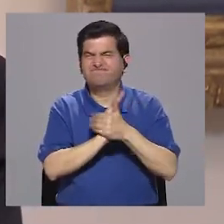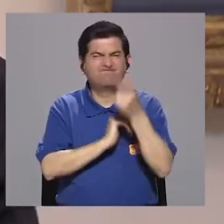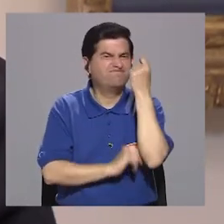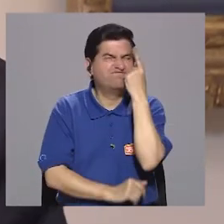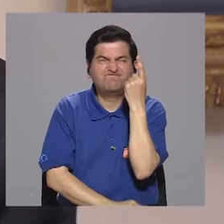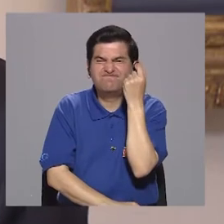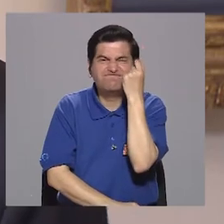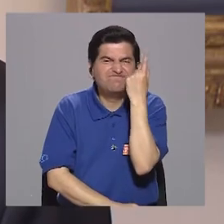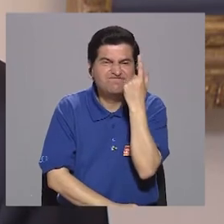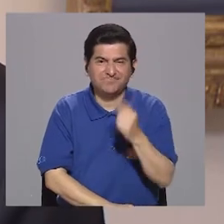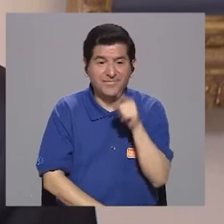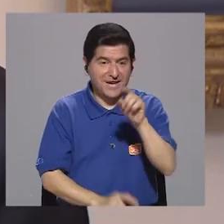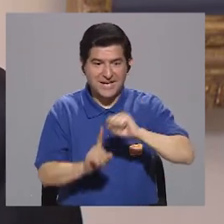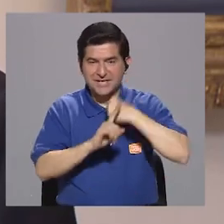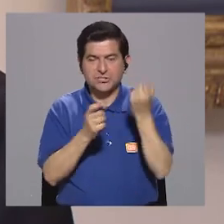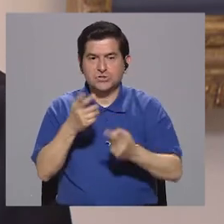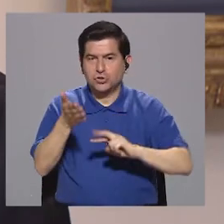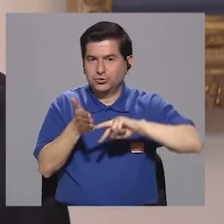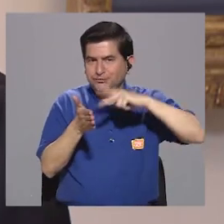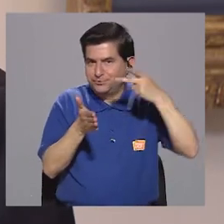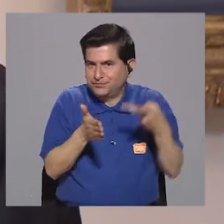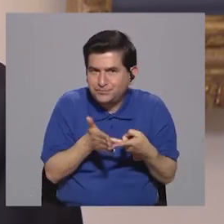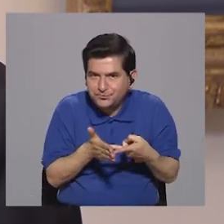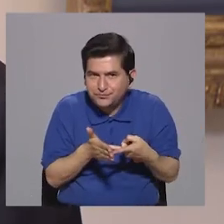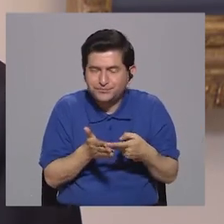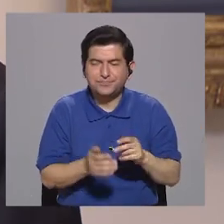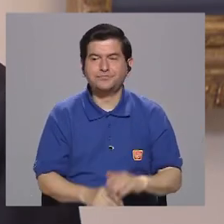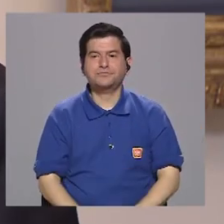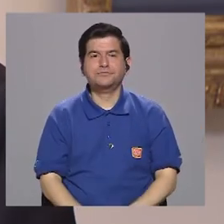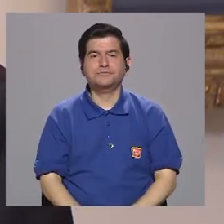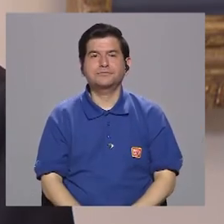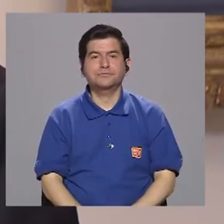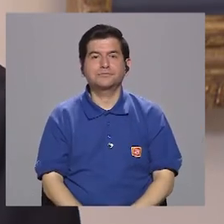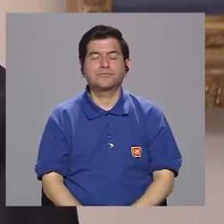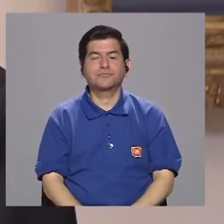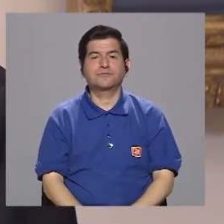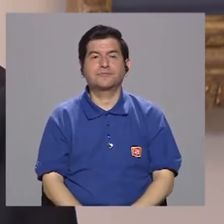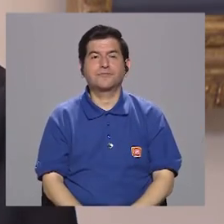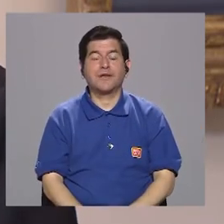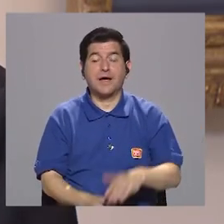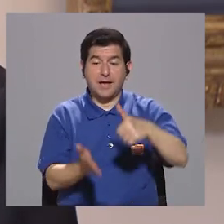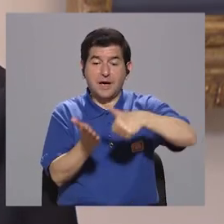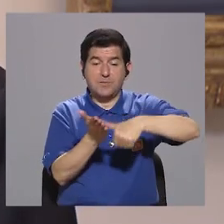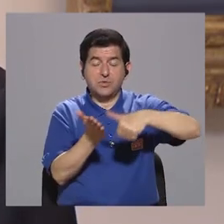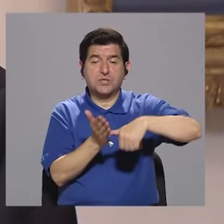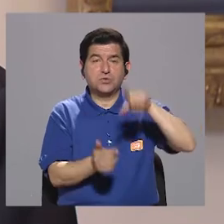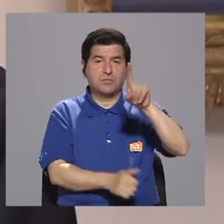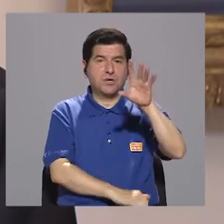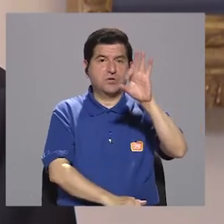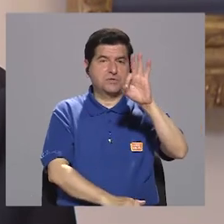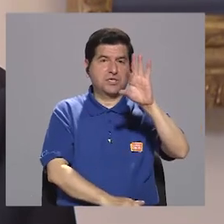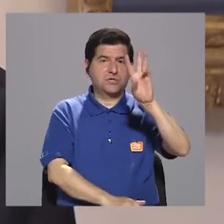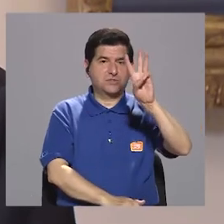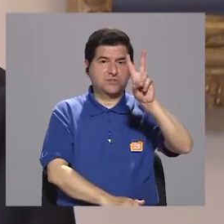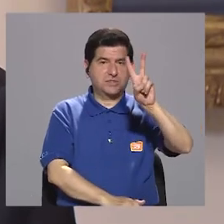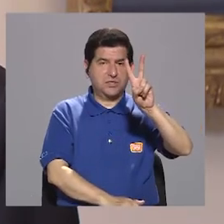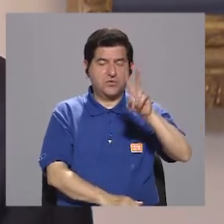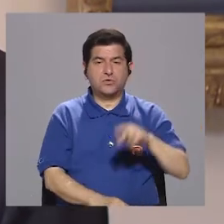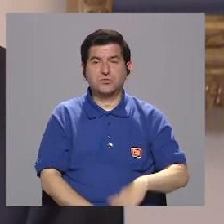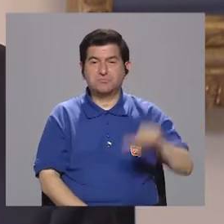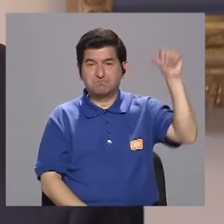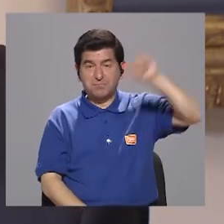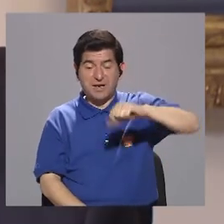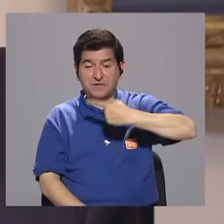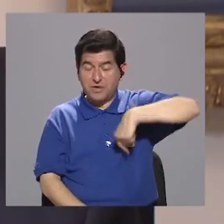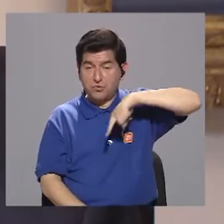para entender lo que esto significaba. Ya en la elección del 62, que se pierde cuando